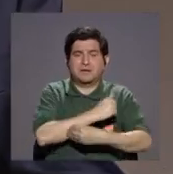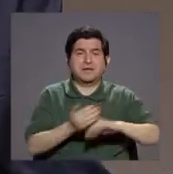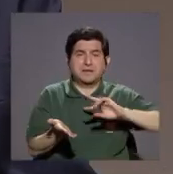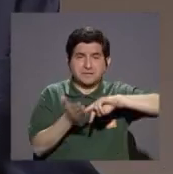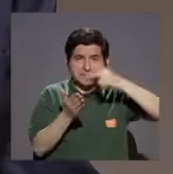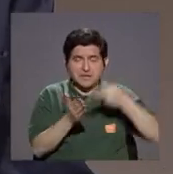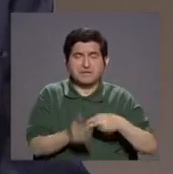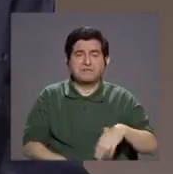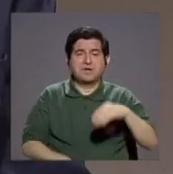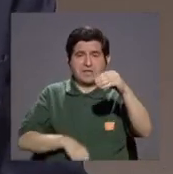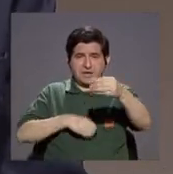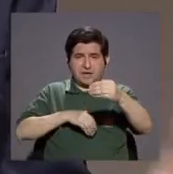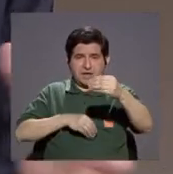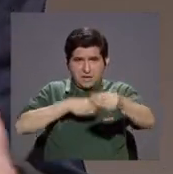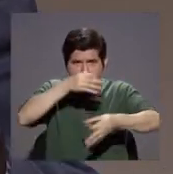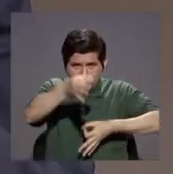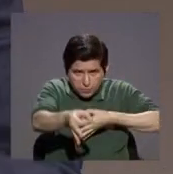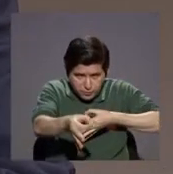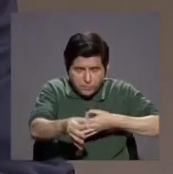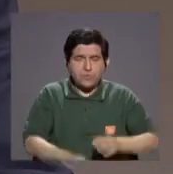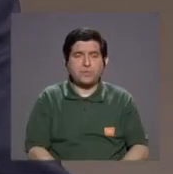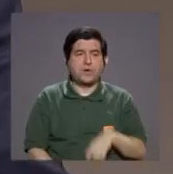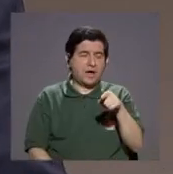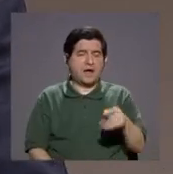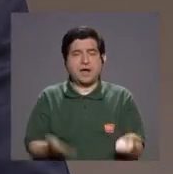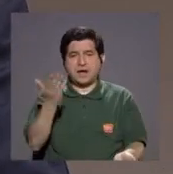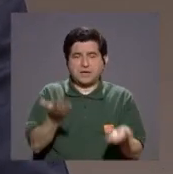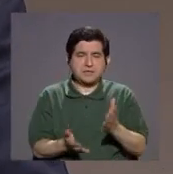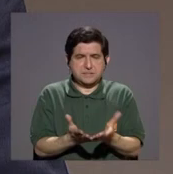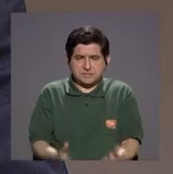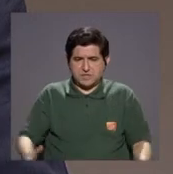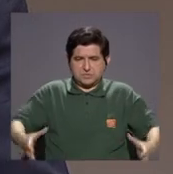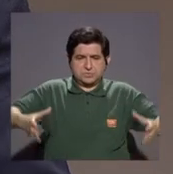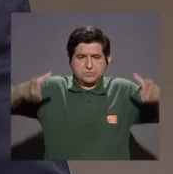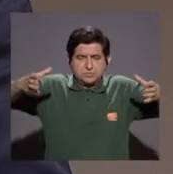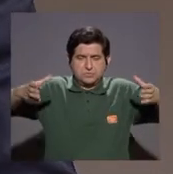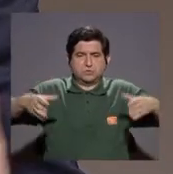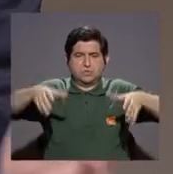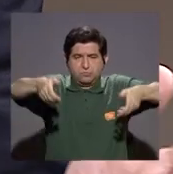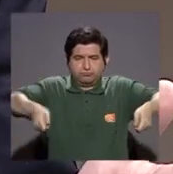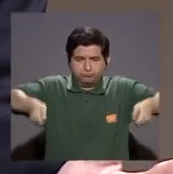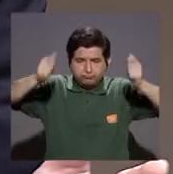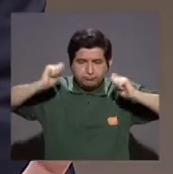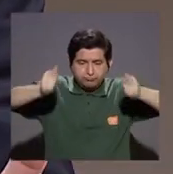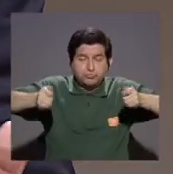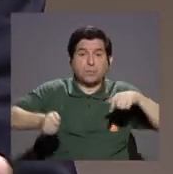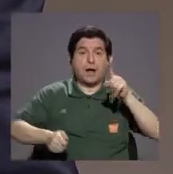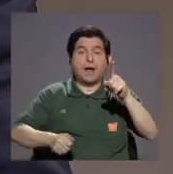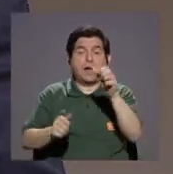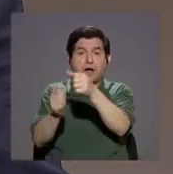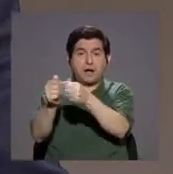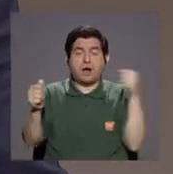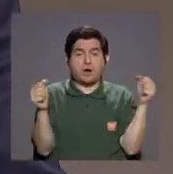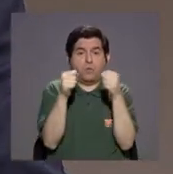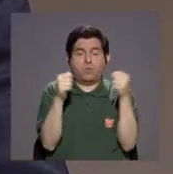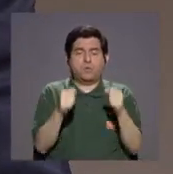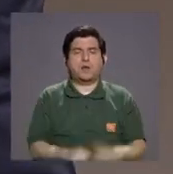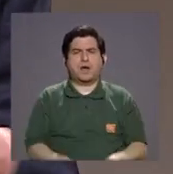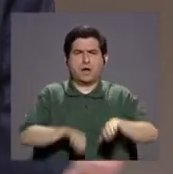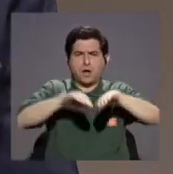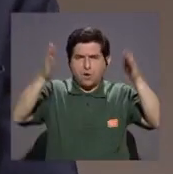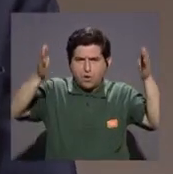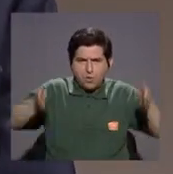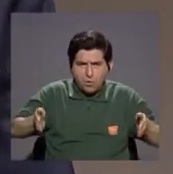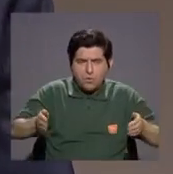la hielera estero font por precisamente la refrigeradora cuando hablamos de una cocina es sustituir